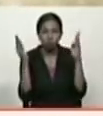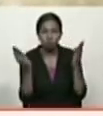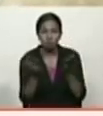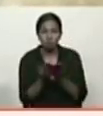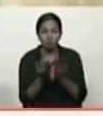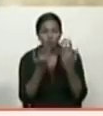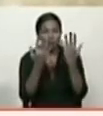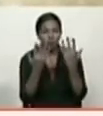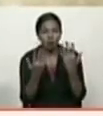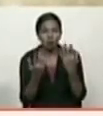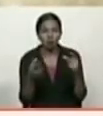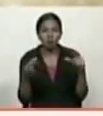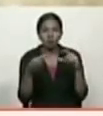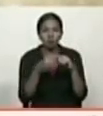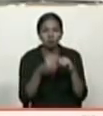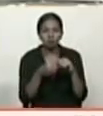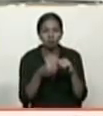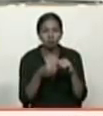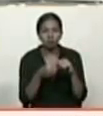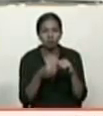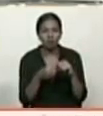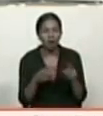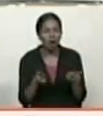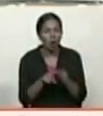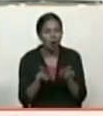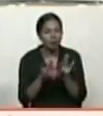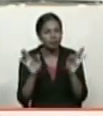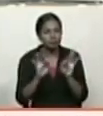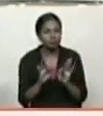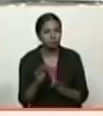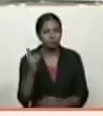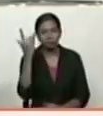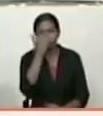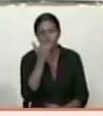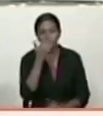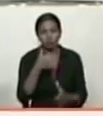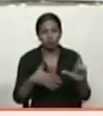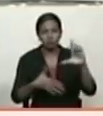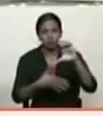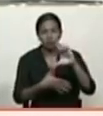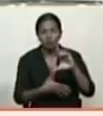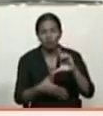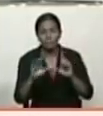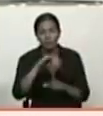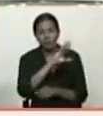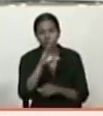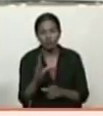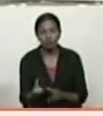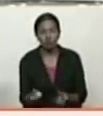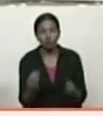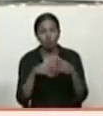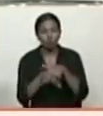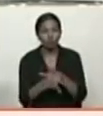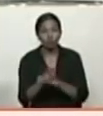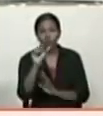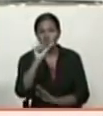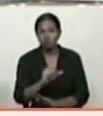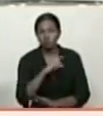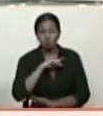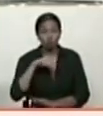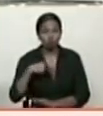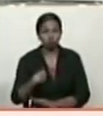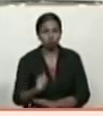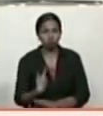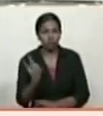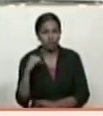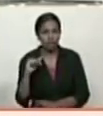manos de la unidad de continentes como el africano, como el latinoamericano y caribeño. En el sur tenemos nosotros la concentración de